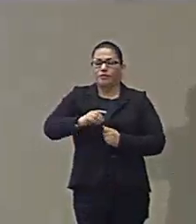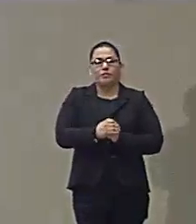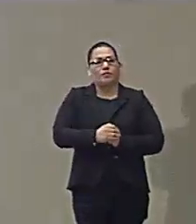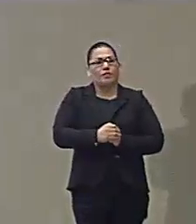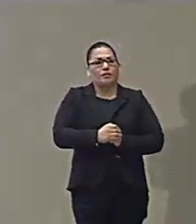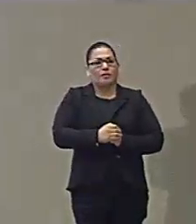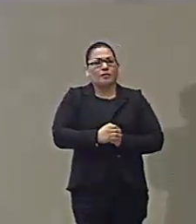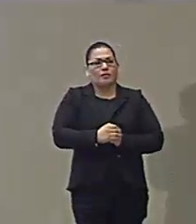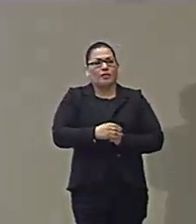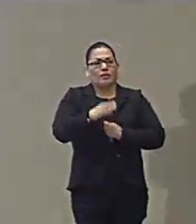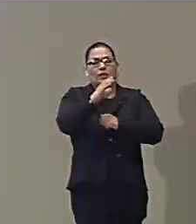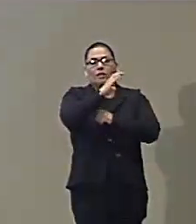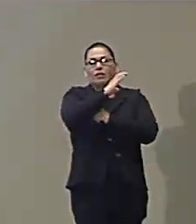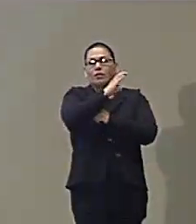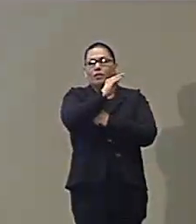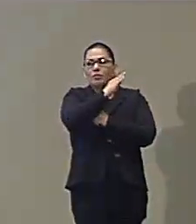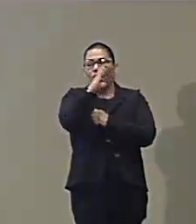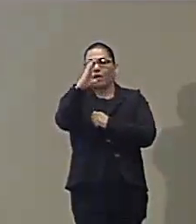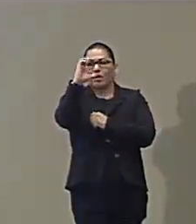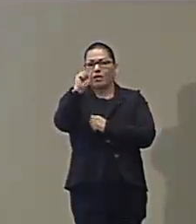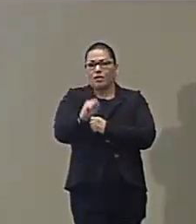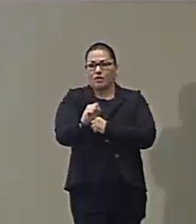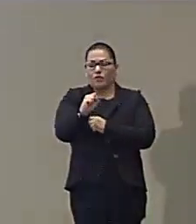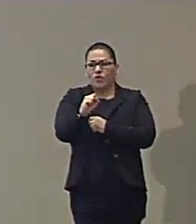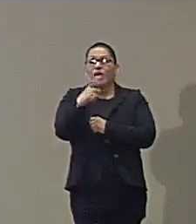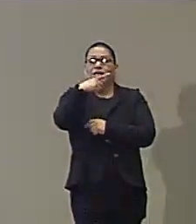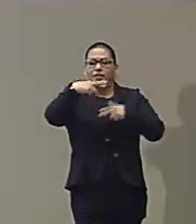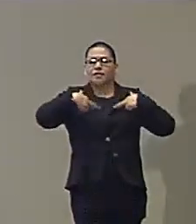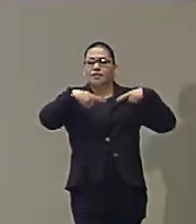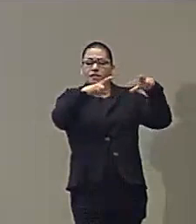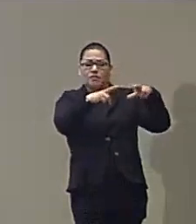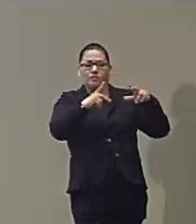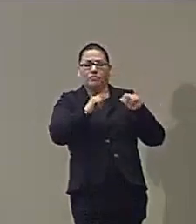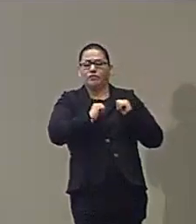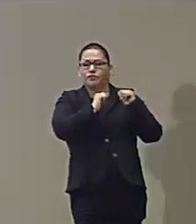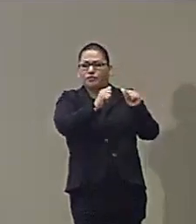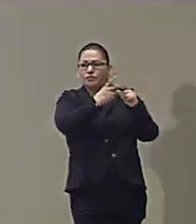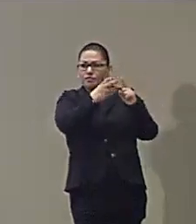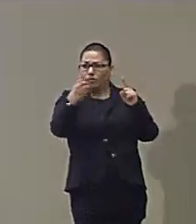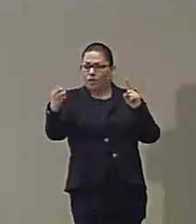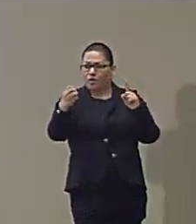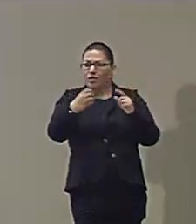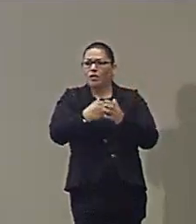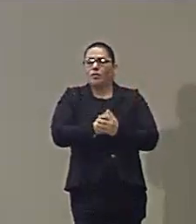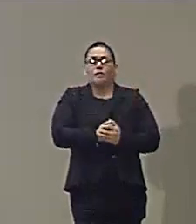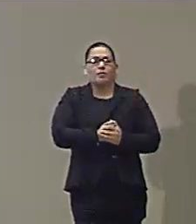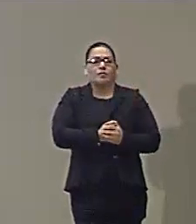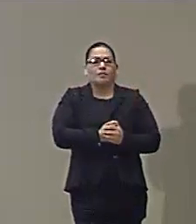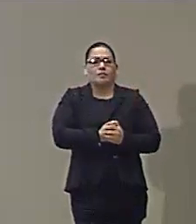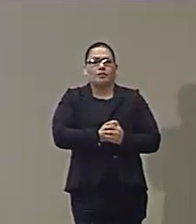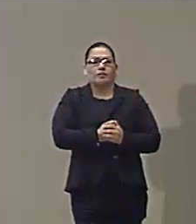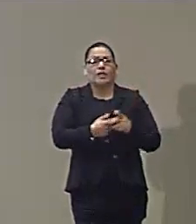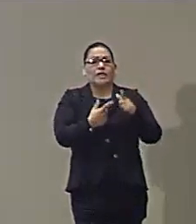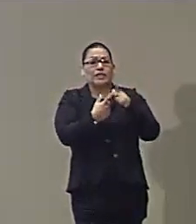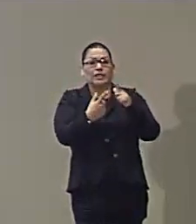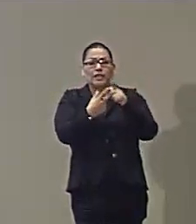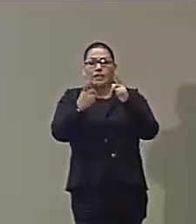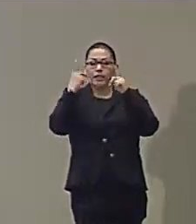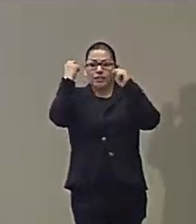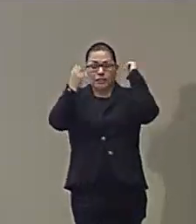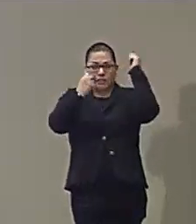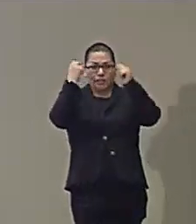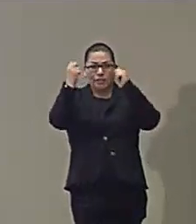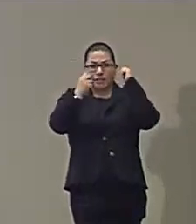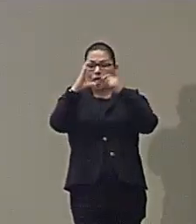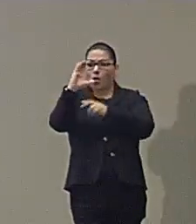del estado de baja california que además tiene la representación la coordinación precisamente de esta tarea en la